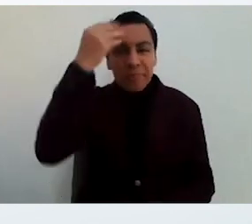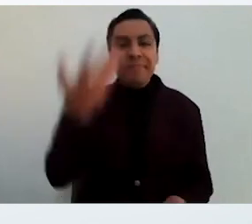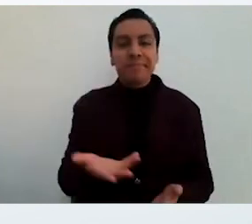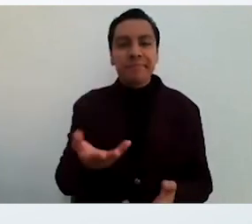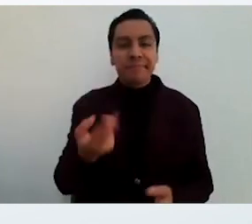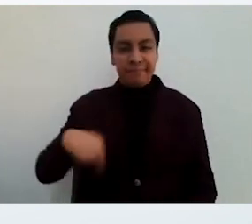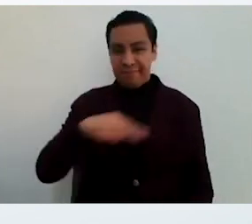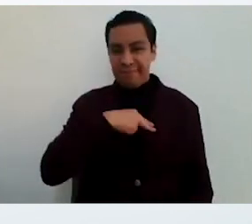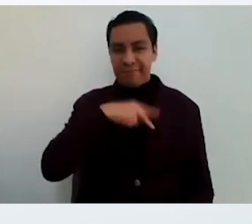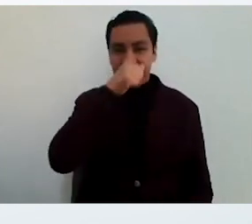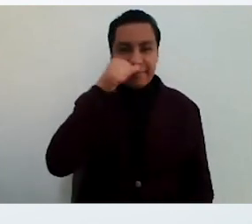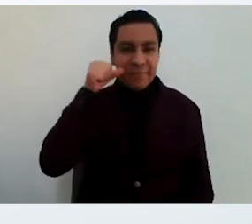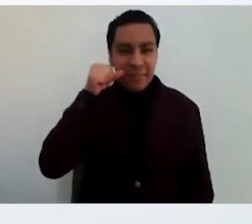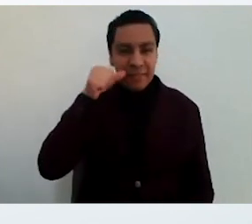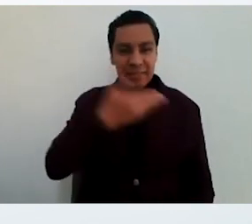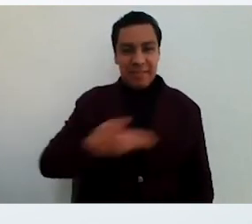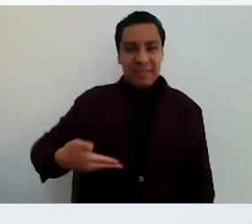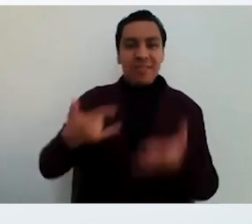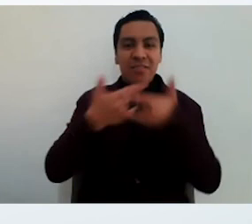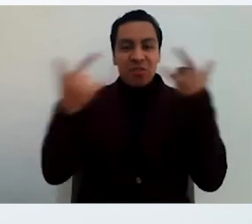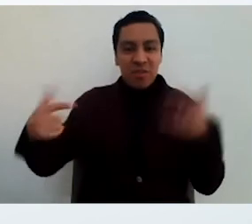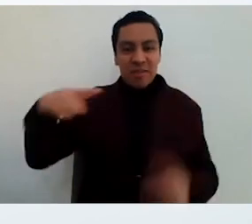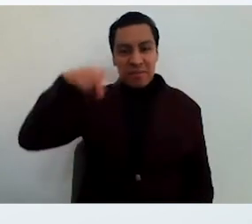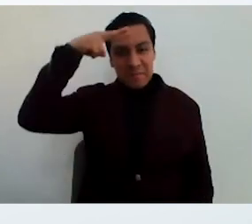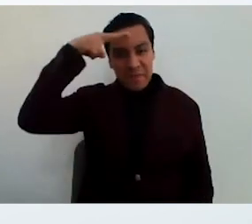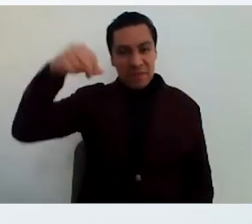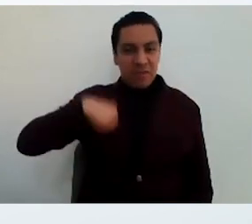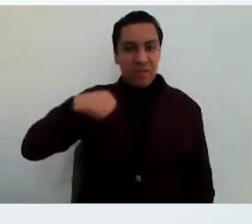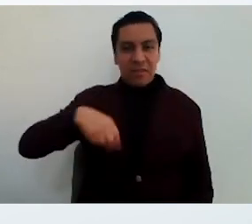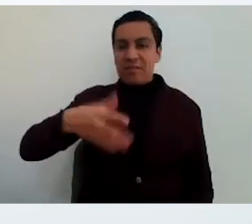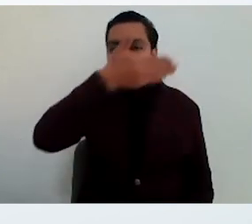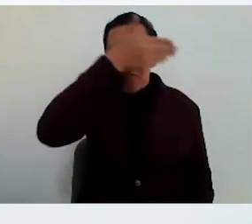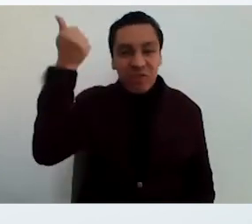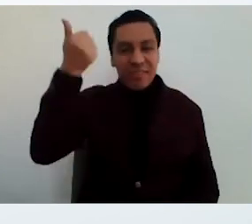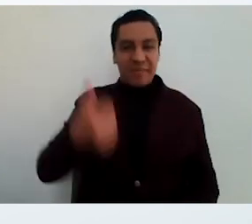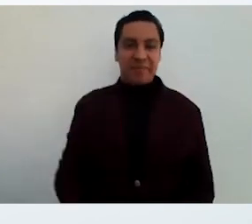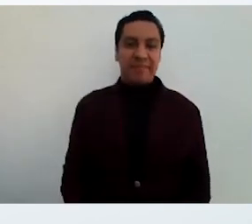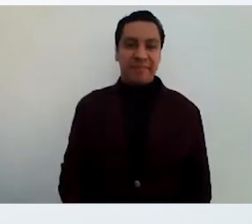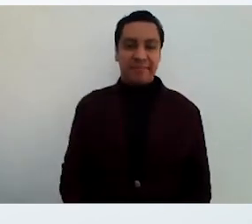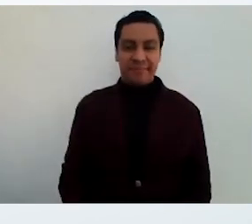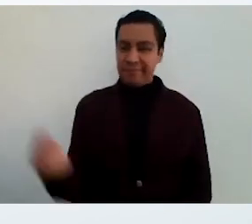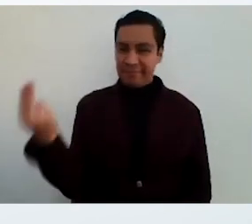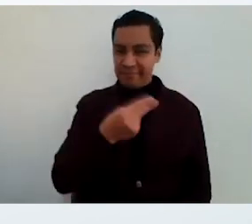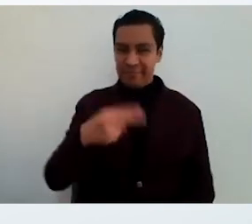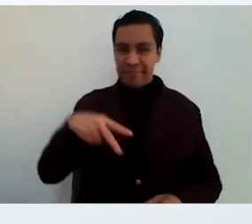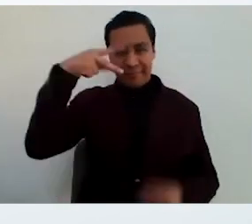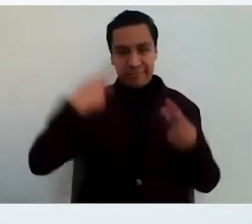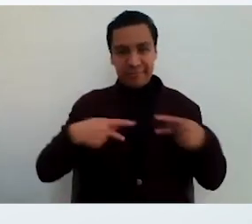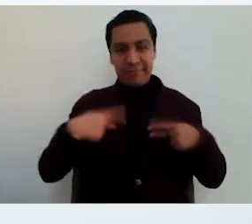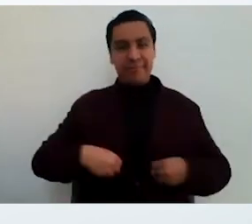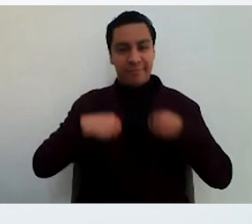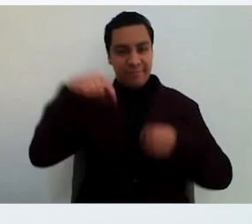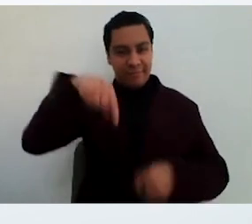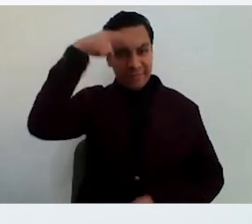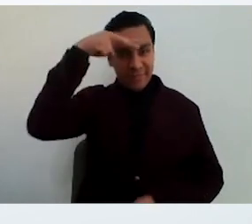Excelente, excelente Bueno, cierre, Malaquías. Recordar a Benito Juárez en estos momentos que es crucial mantener